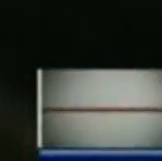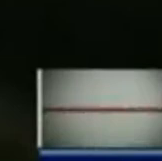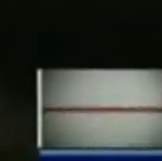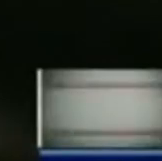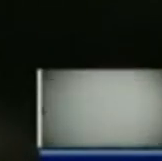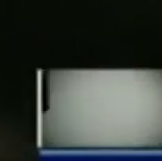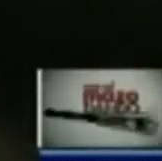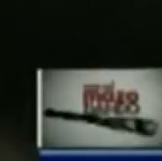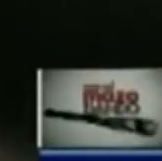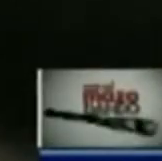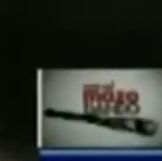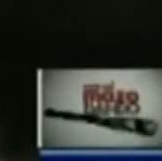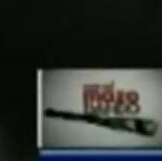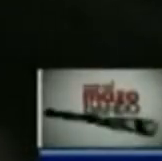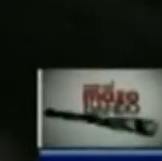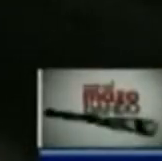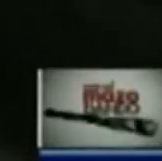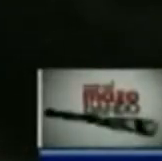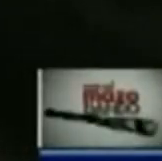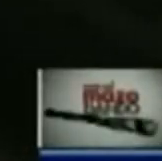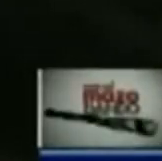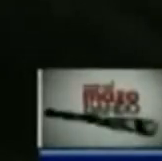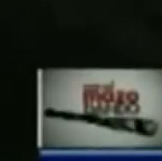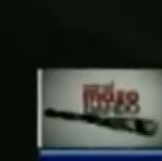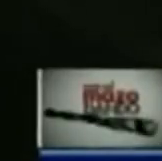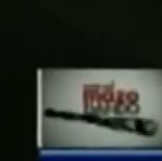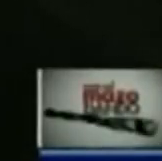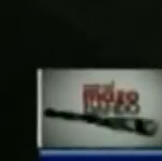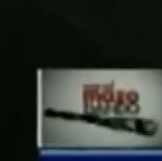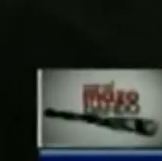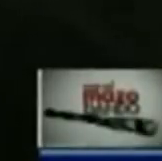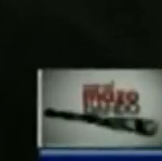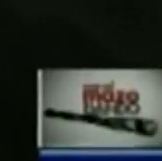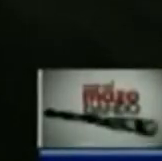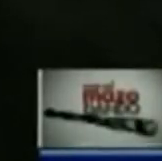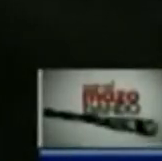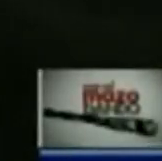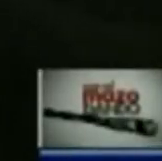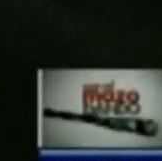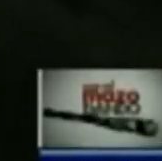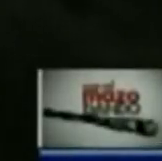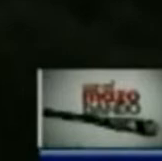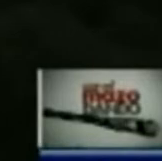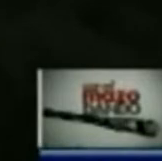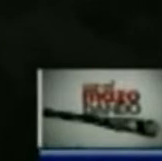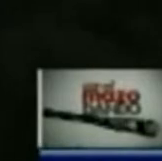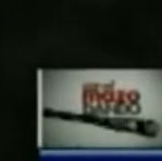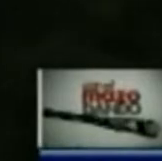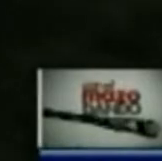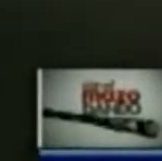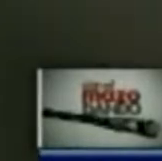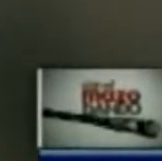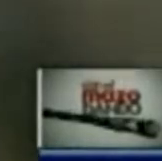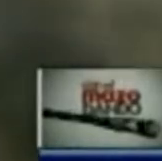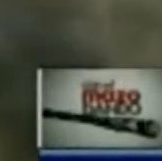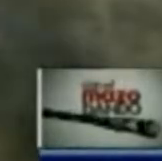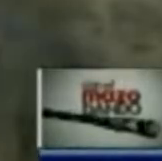gobierna sus miradas creo que hace falta corazón